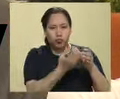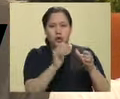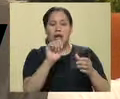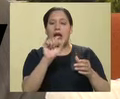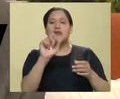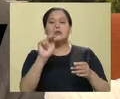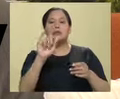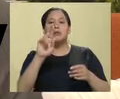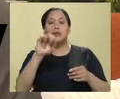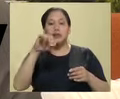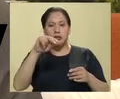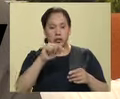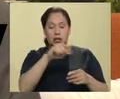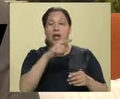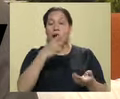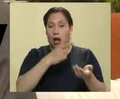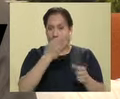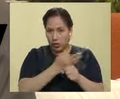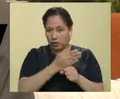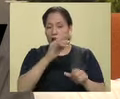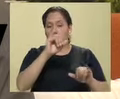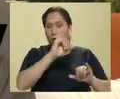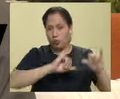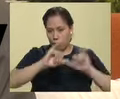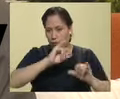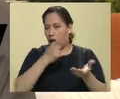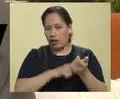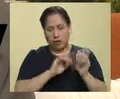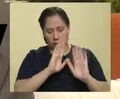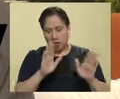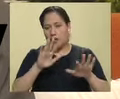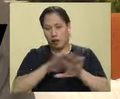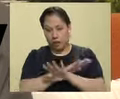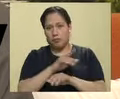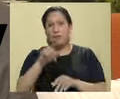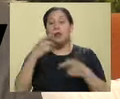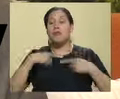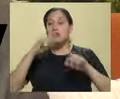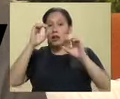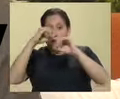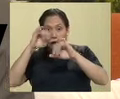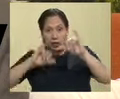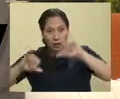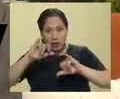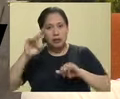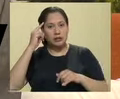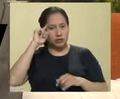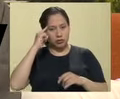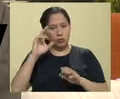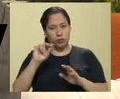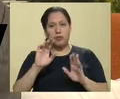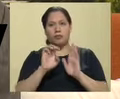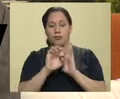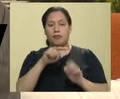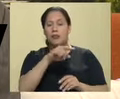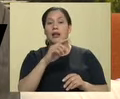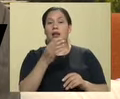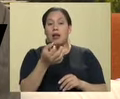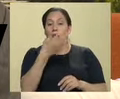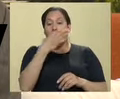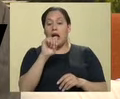tiene otra formulación, cabe mencionar, para que no se nos enojen los del laboratorio. Pero sí. No hace daño entonces consumir la